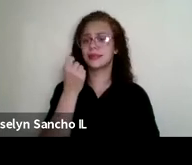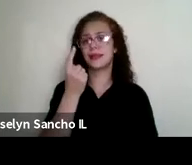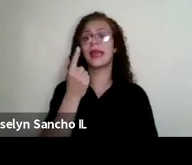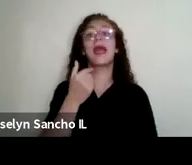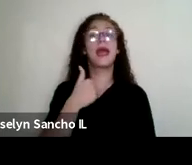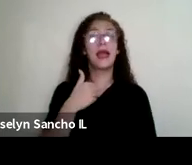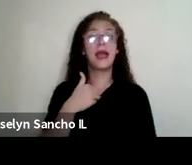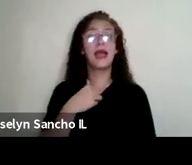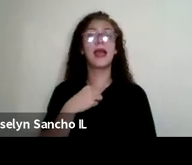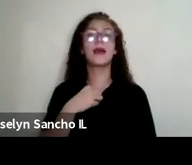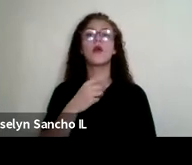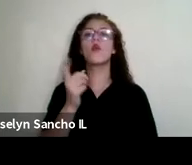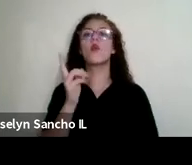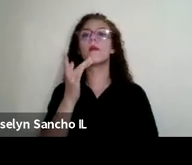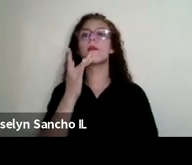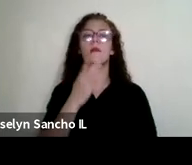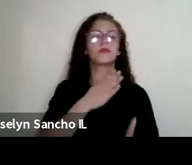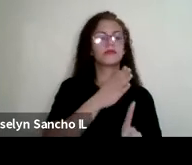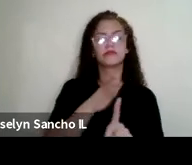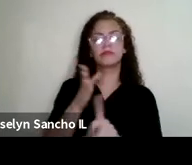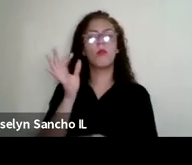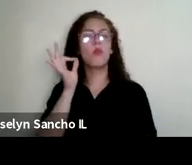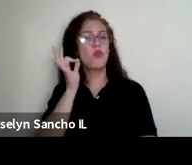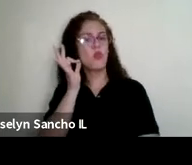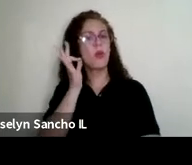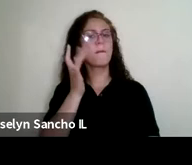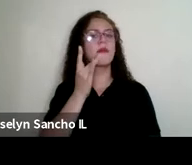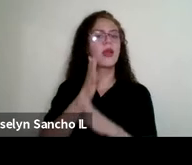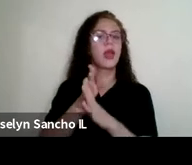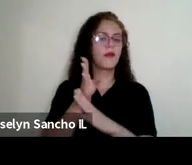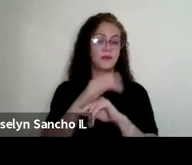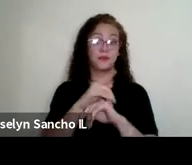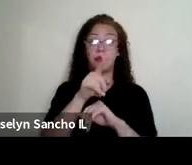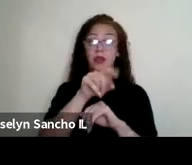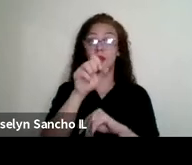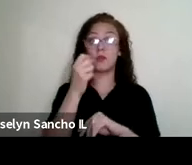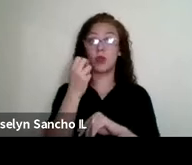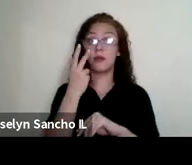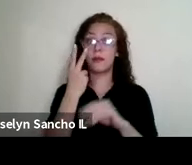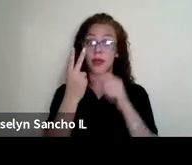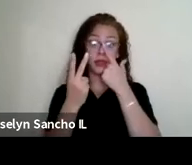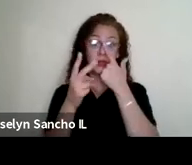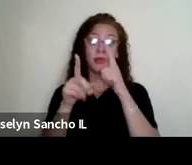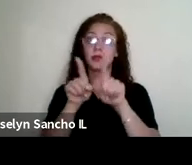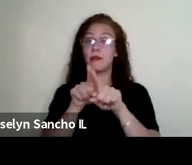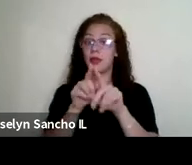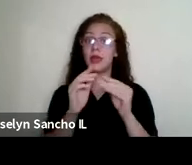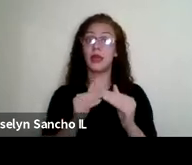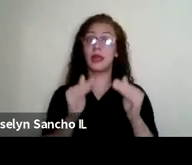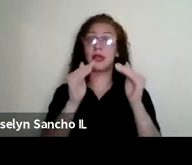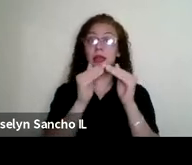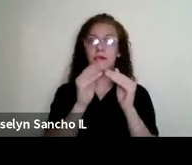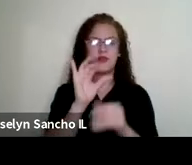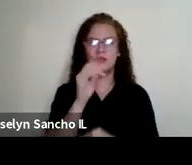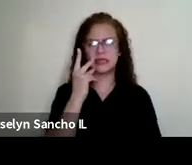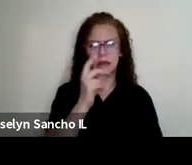una predilección de las chicas por esas carreras. Aquí podemos ver también, ¿verdad? A nivel, casi no se